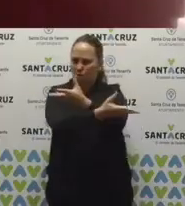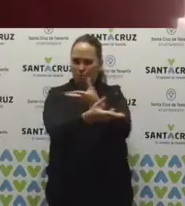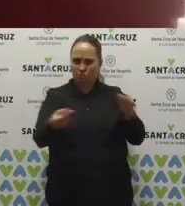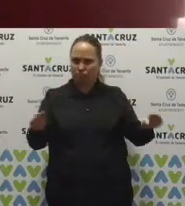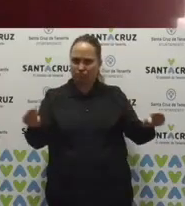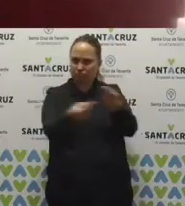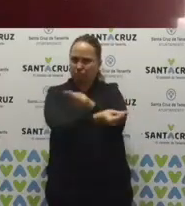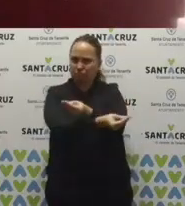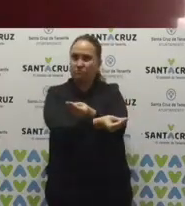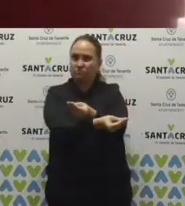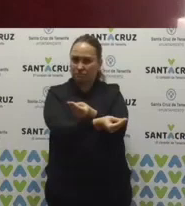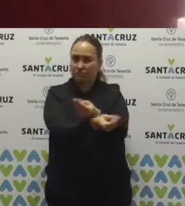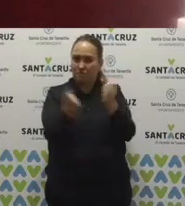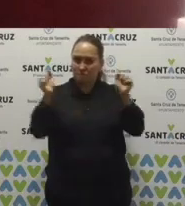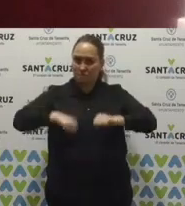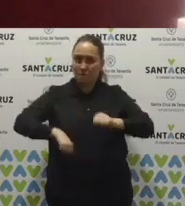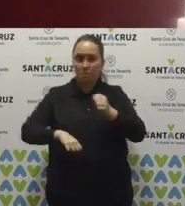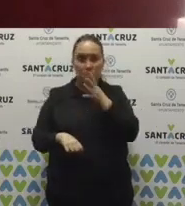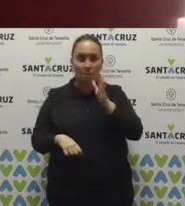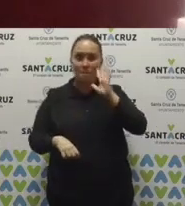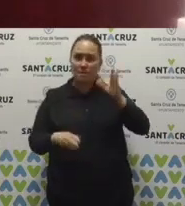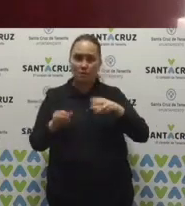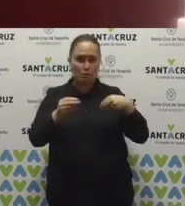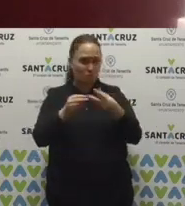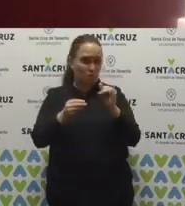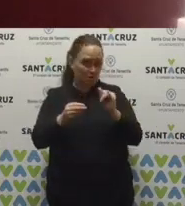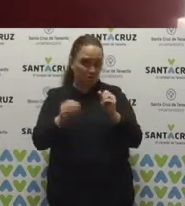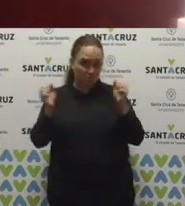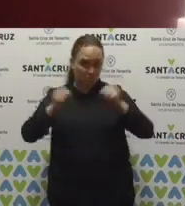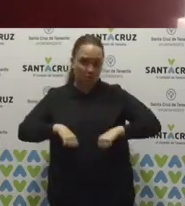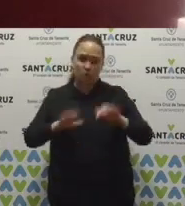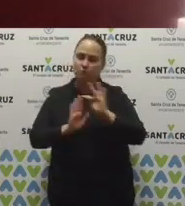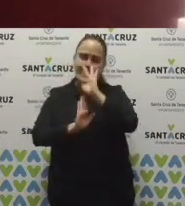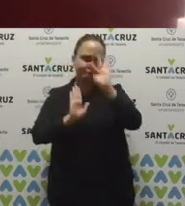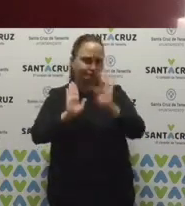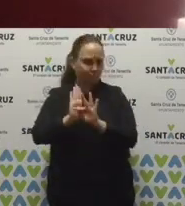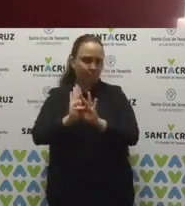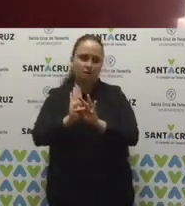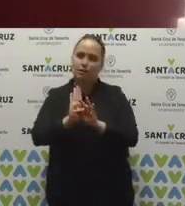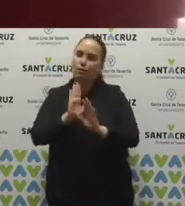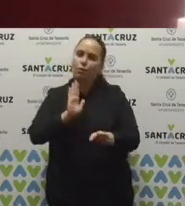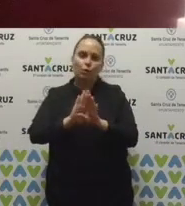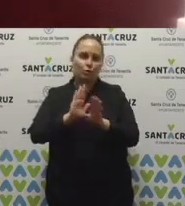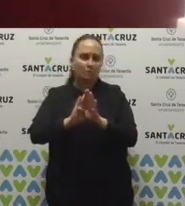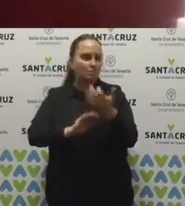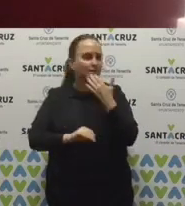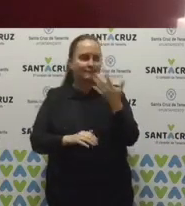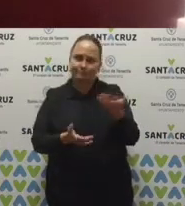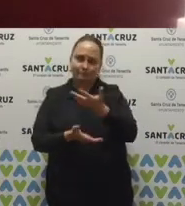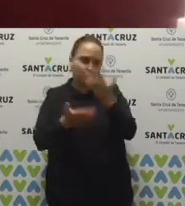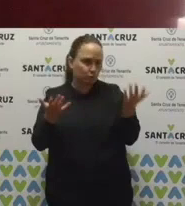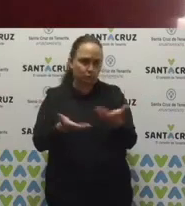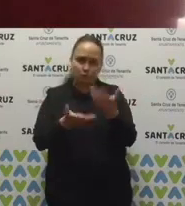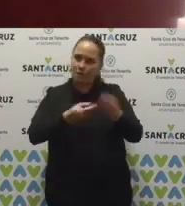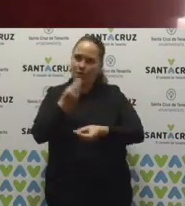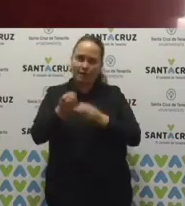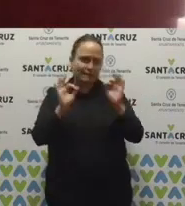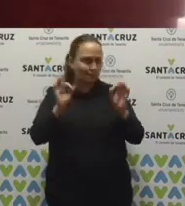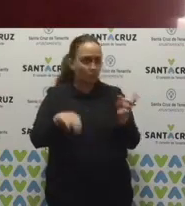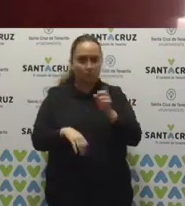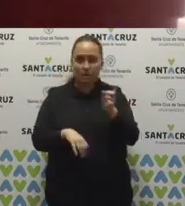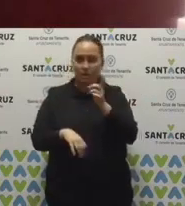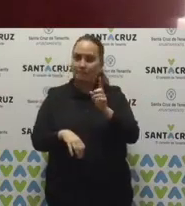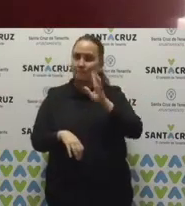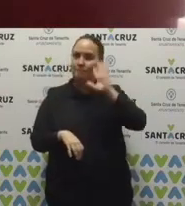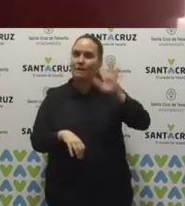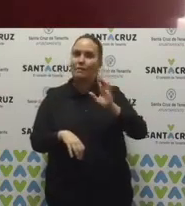parece que hay documentos vamos al siguiente punto el orden día y vamos a retomar porque si no si no pero no lo voy a hacer así porque es que parece que no